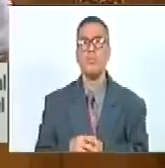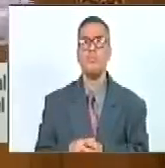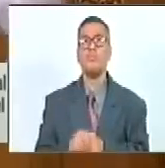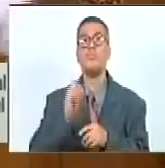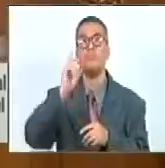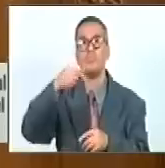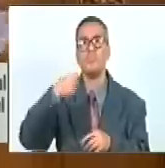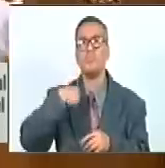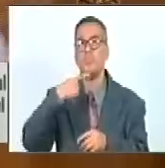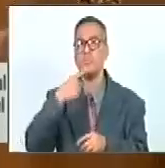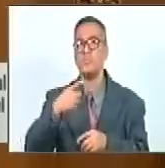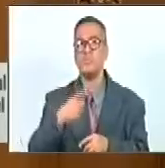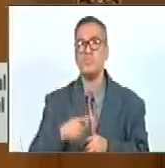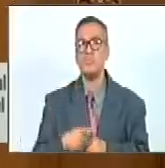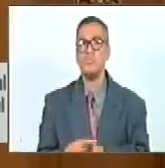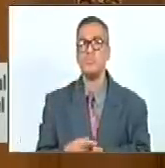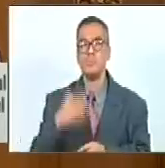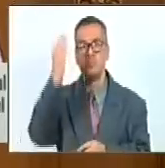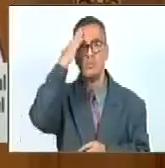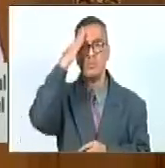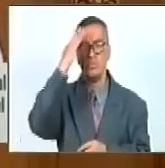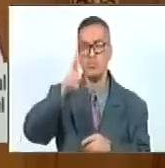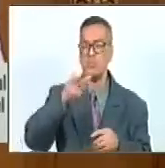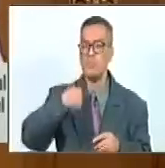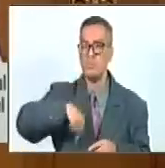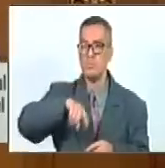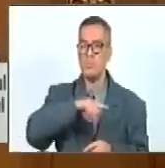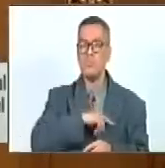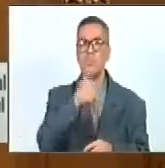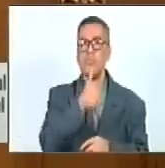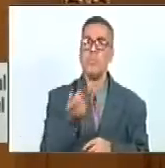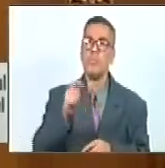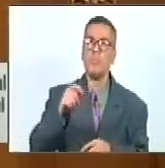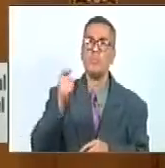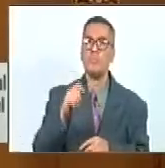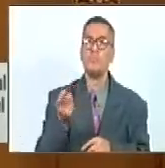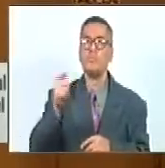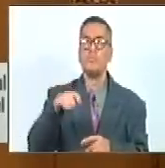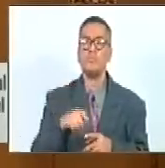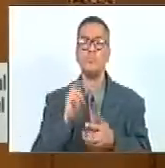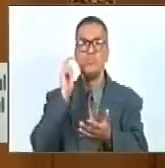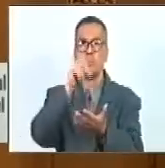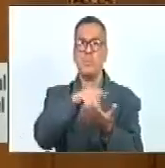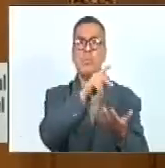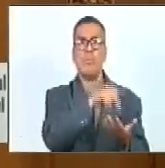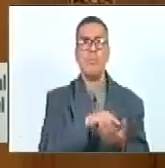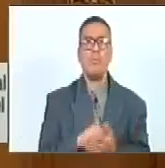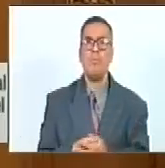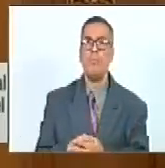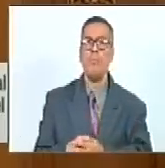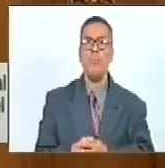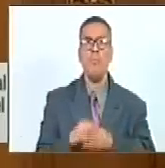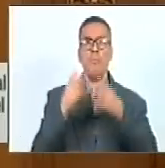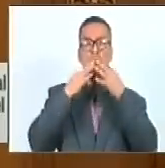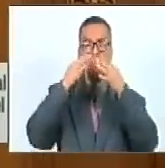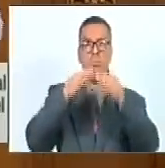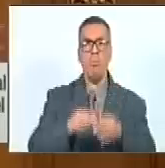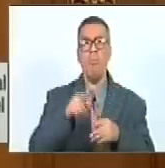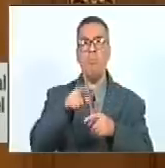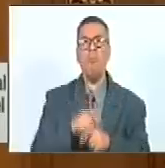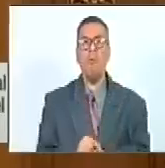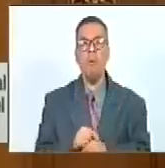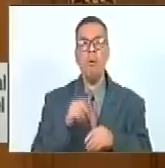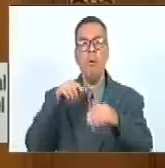que también de una manera corresponsable nosotros cada vez más seamos mayores protagonistas en la garantización